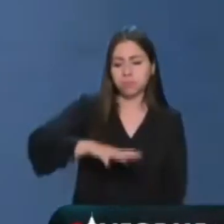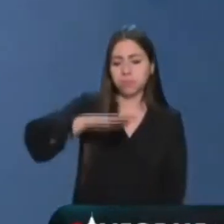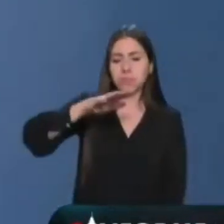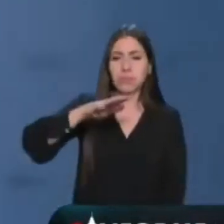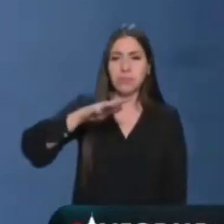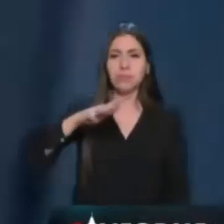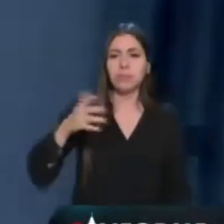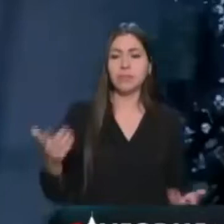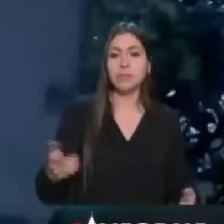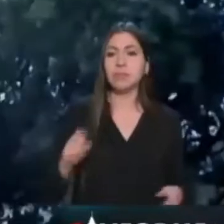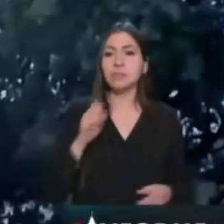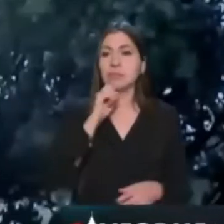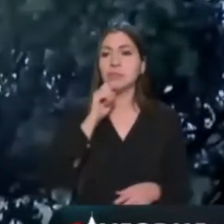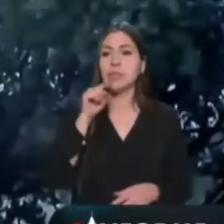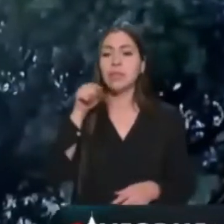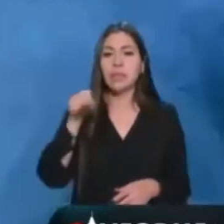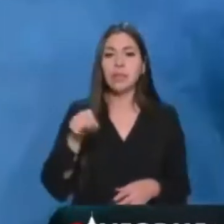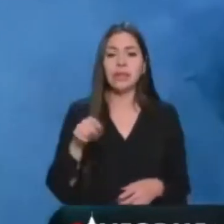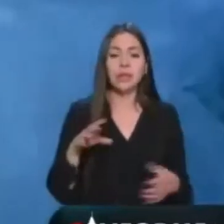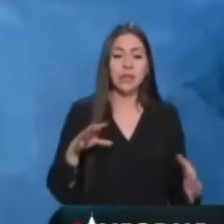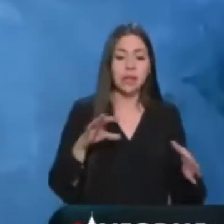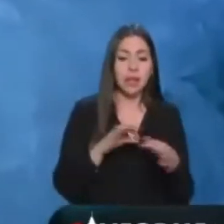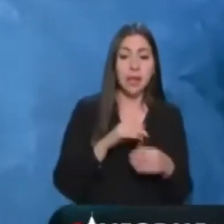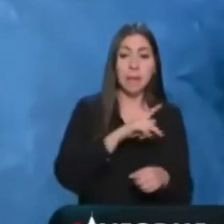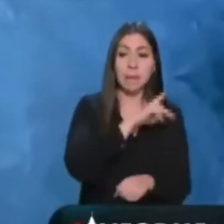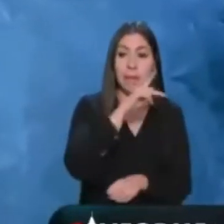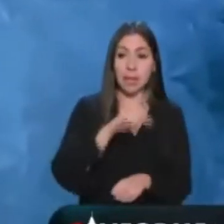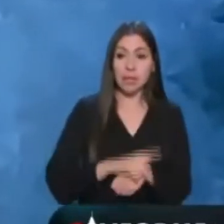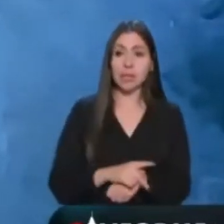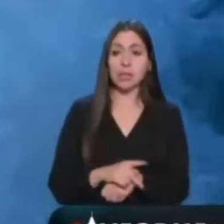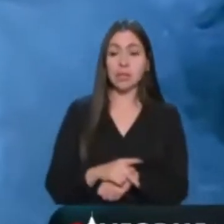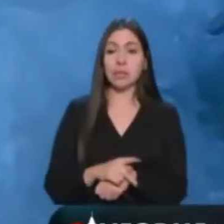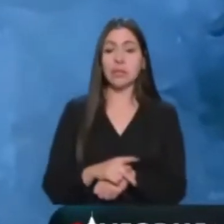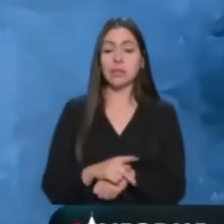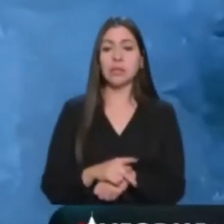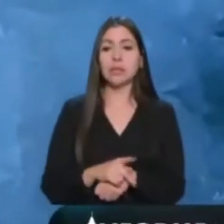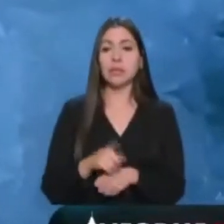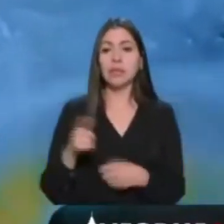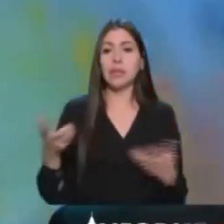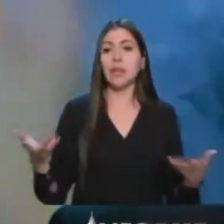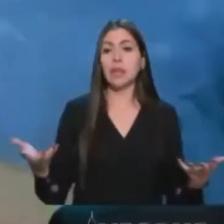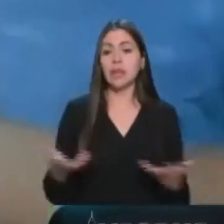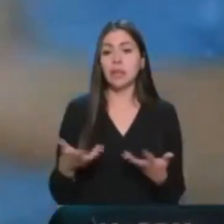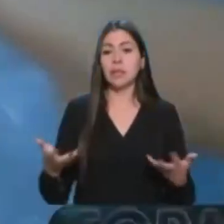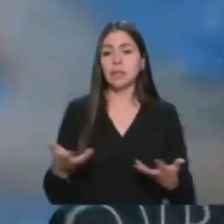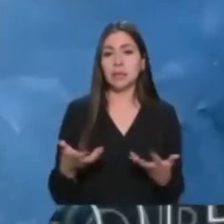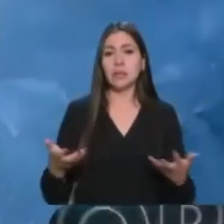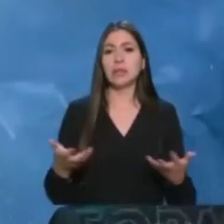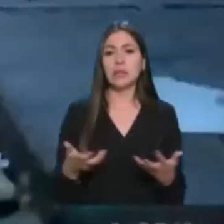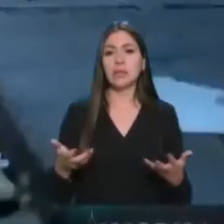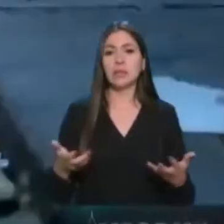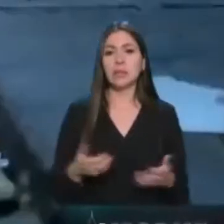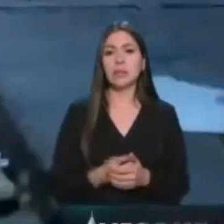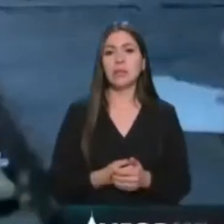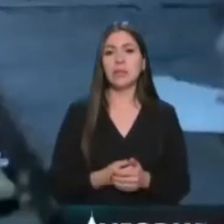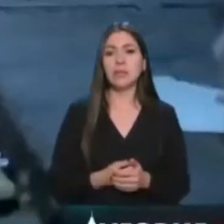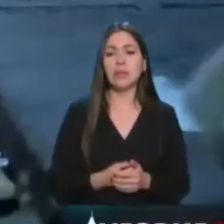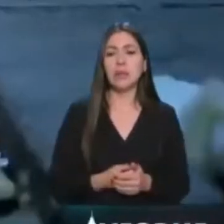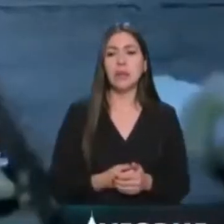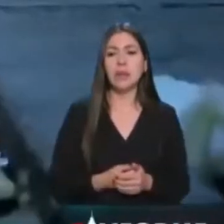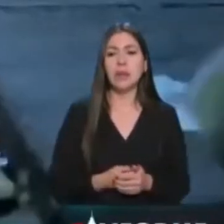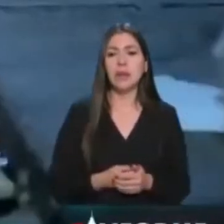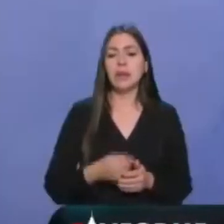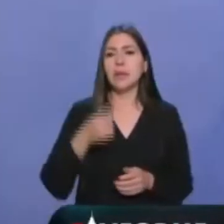esta relación inequitativa entre los países que han generado y construido un proyecto de